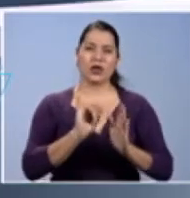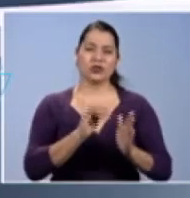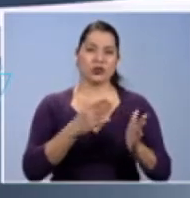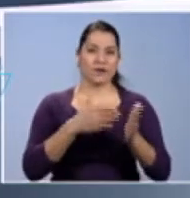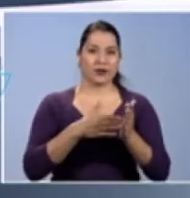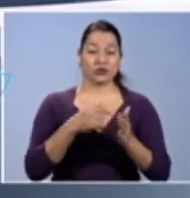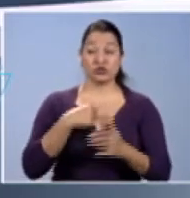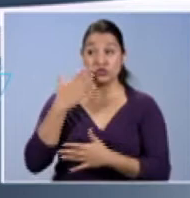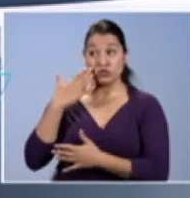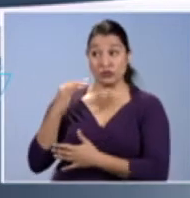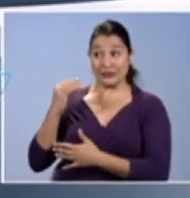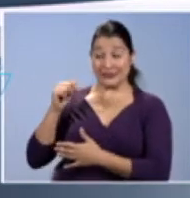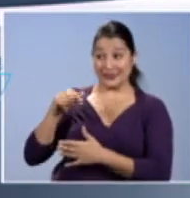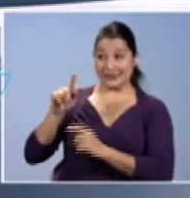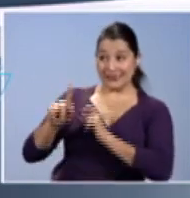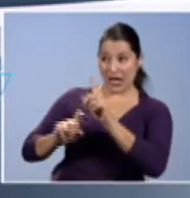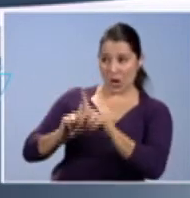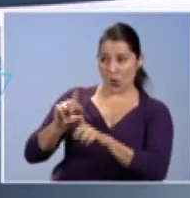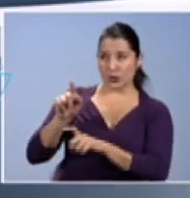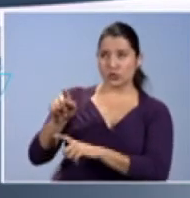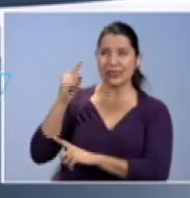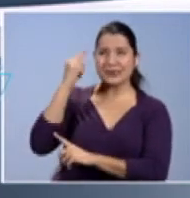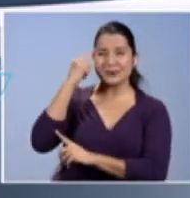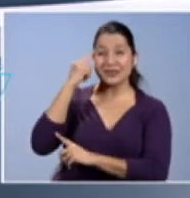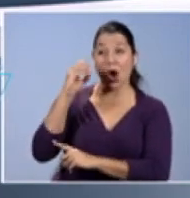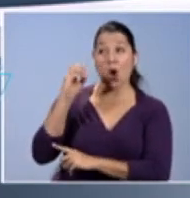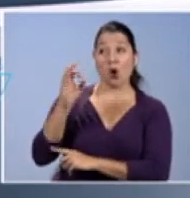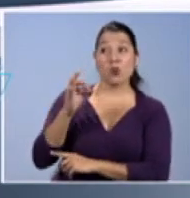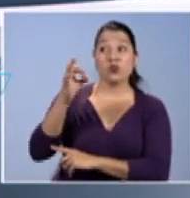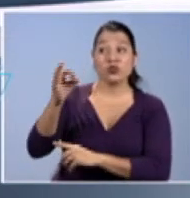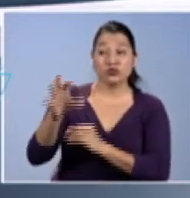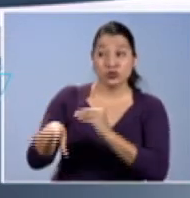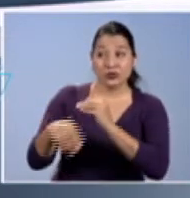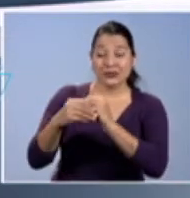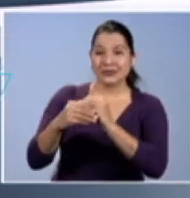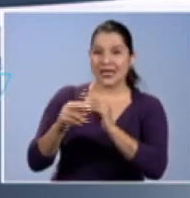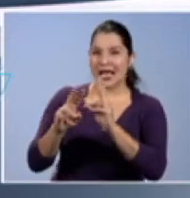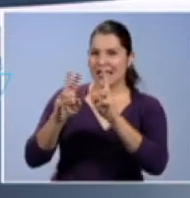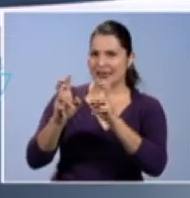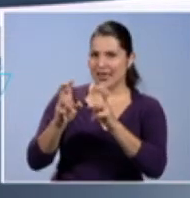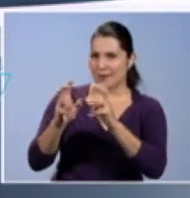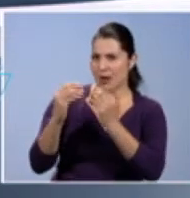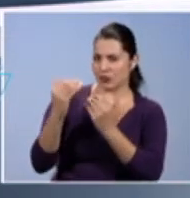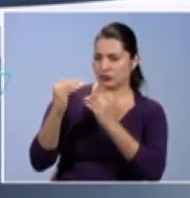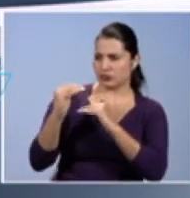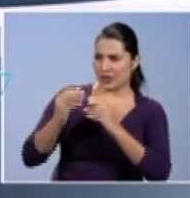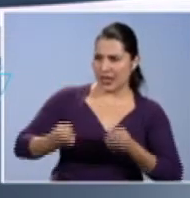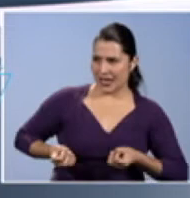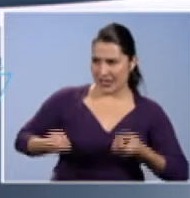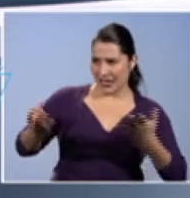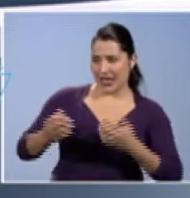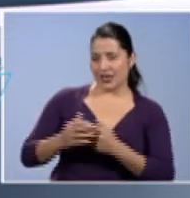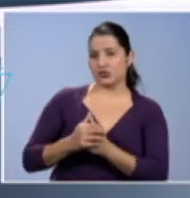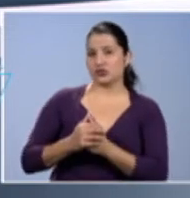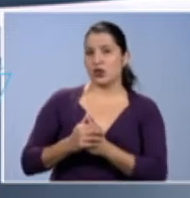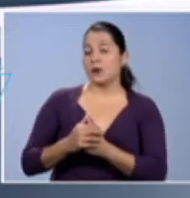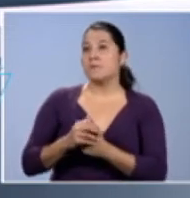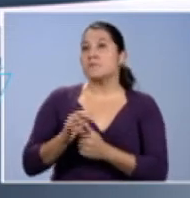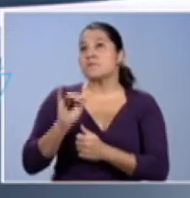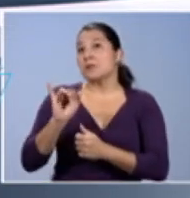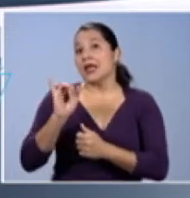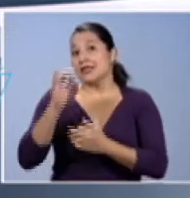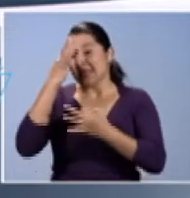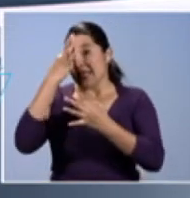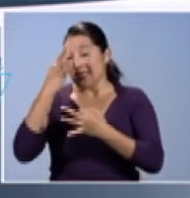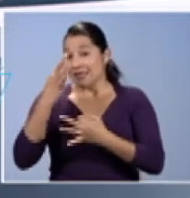No sé si para esta encuesta lo tomaron en cuenta o lo tomarán en cuenta para la próxima encuesta el tema de contención del gasto, aunque es una medida de gobierno, no sé si algunas